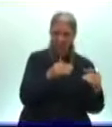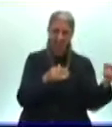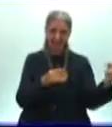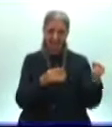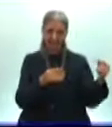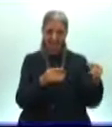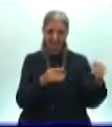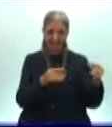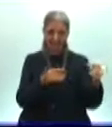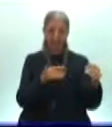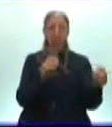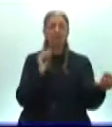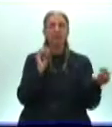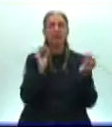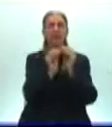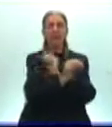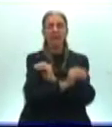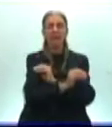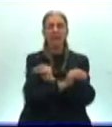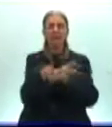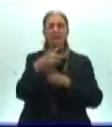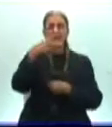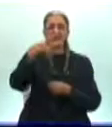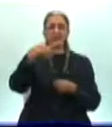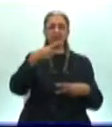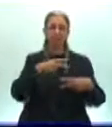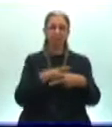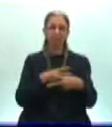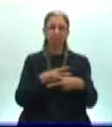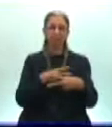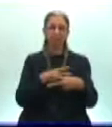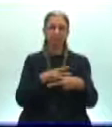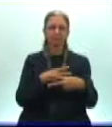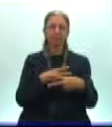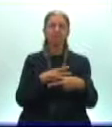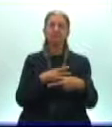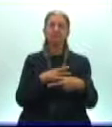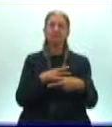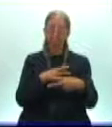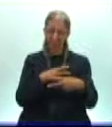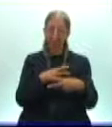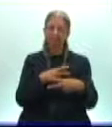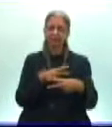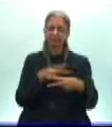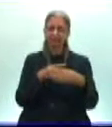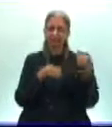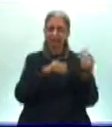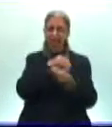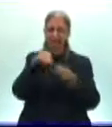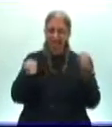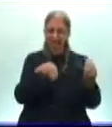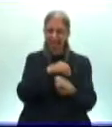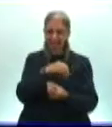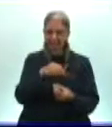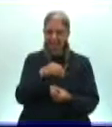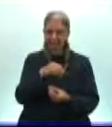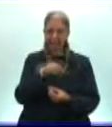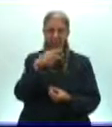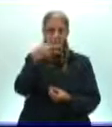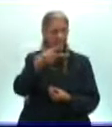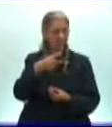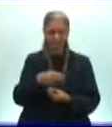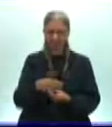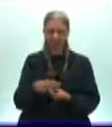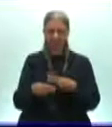menos 21 y menos 3 por 5 es menos 15. Se cambia el sentido de la desigualdad porque efectivamente